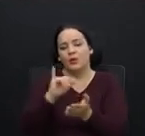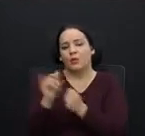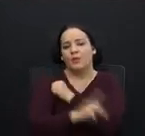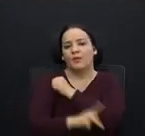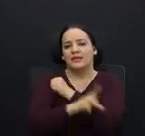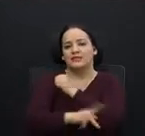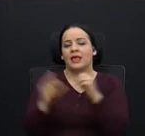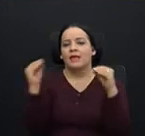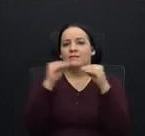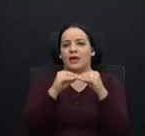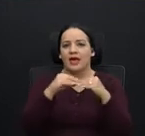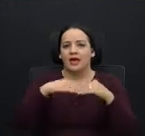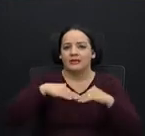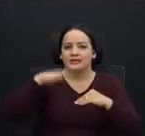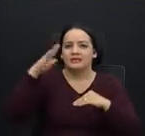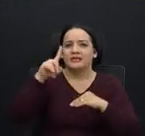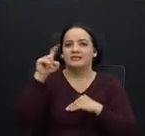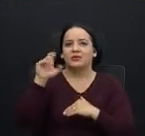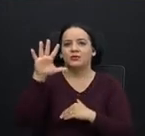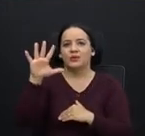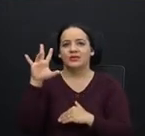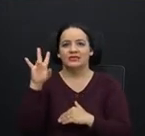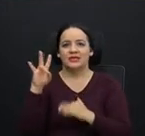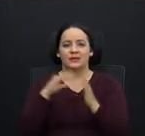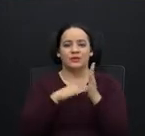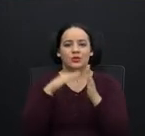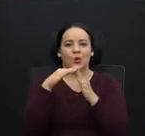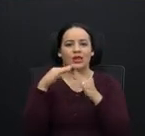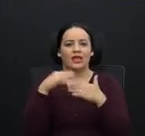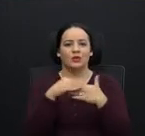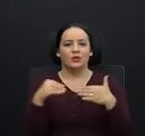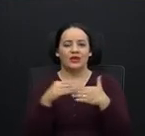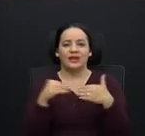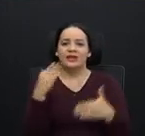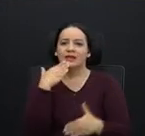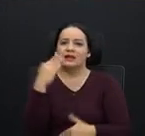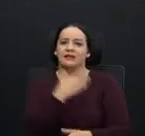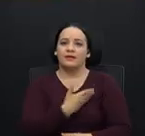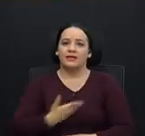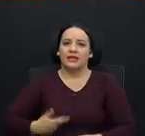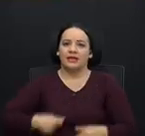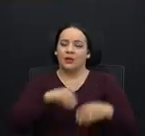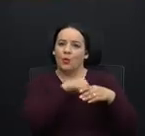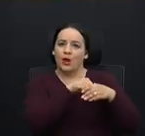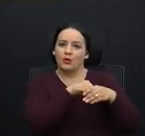157 millones de dólares. Gracias, presidente. Me reservo los segundos.